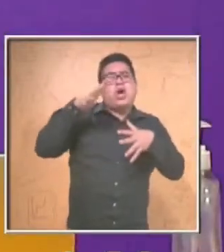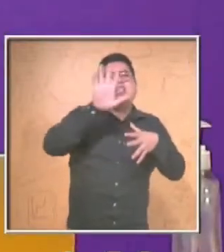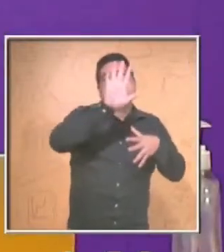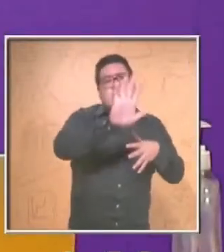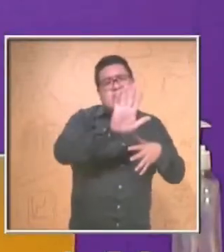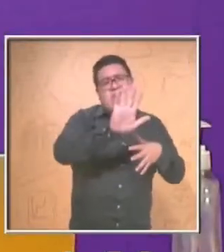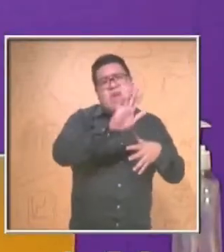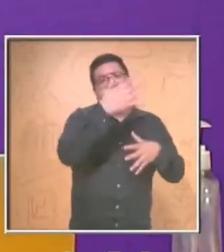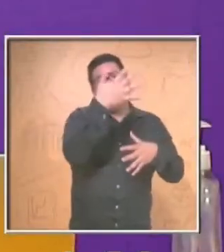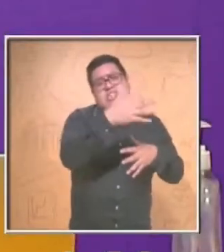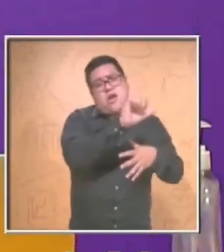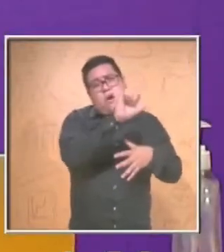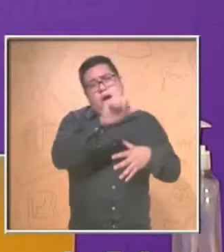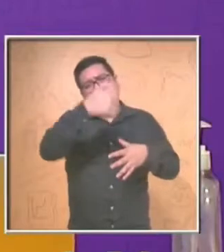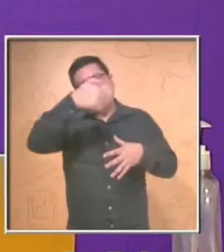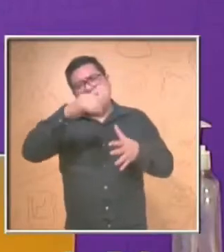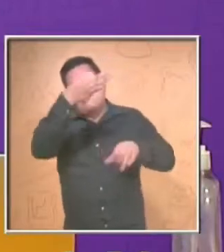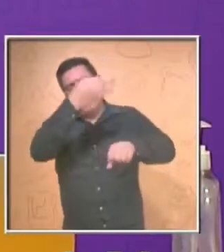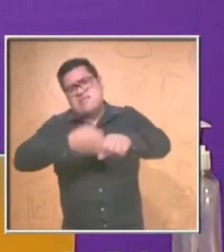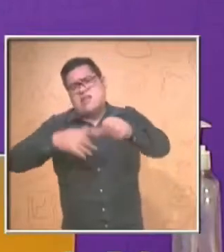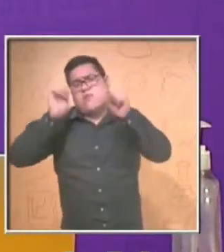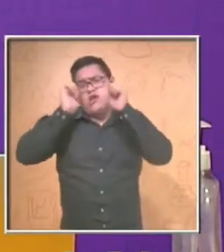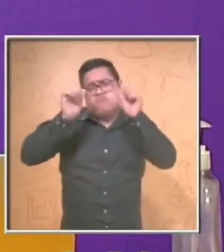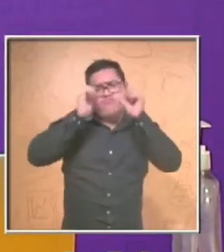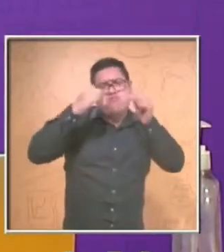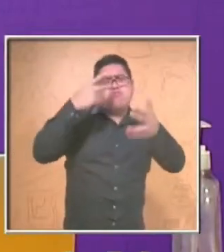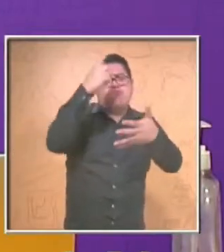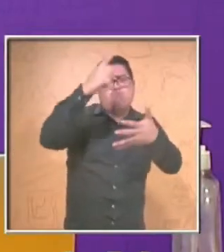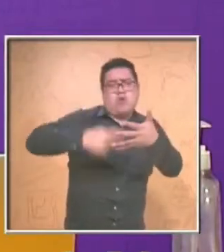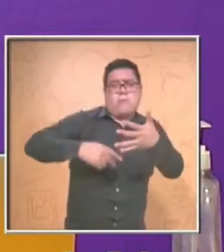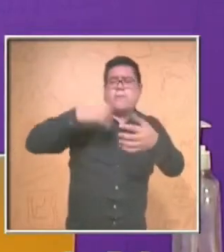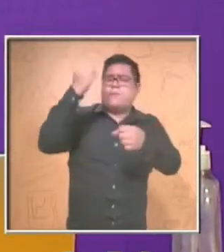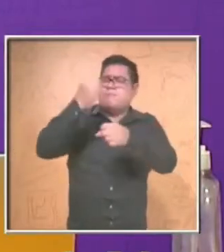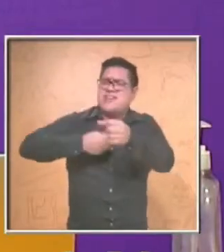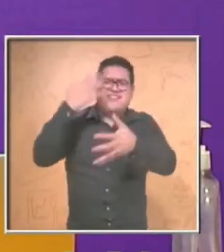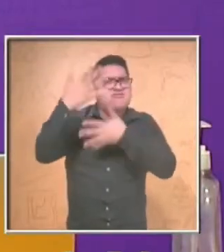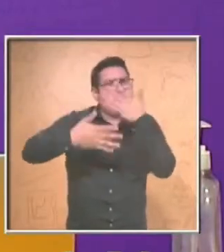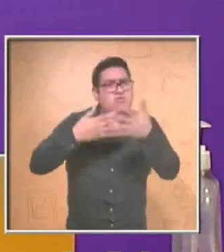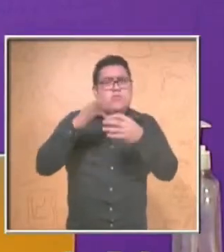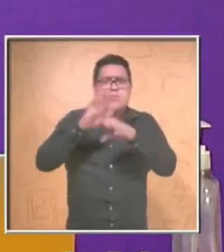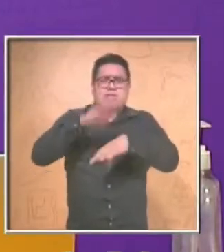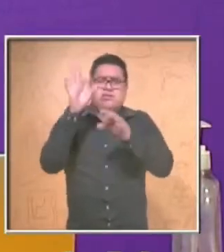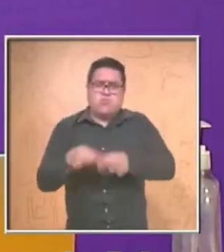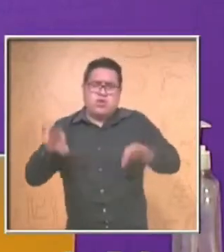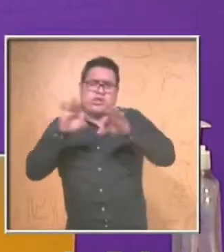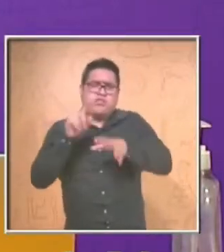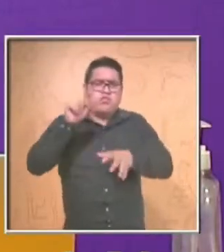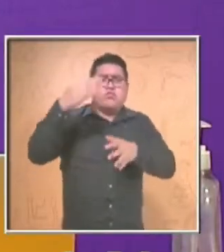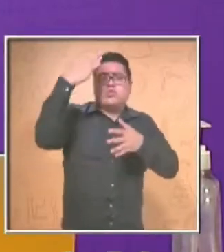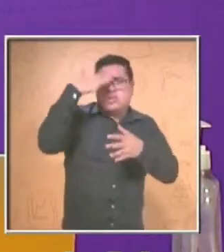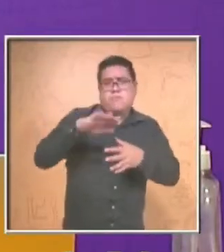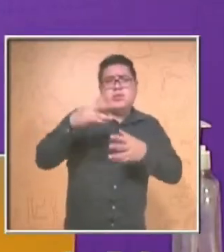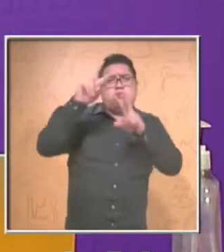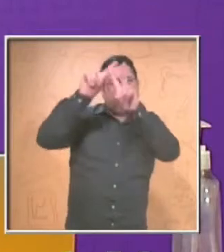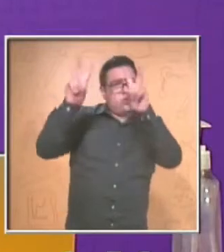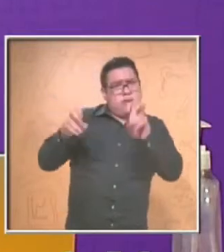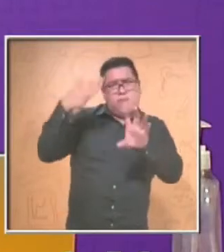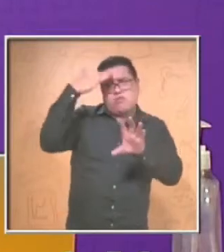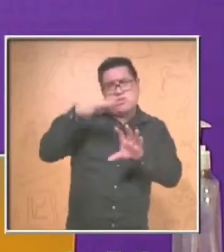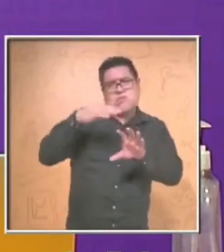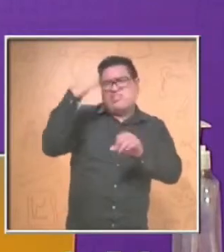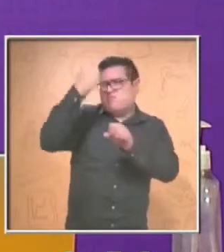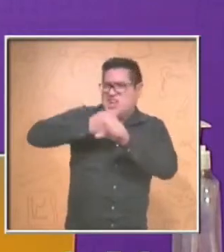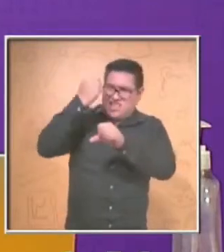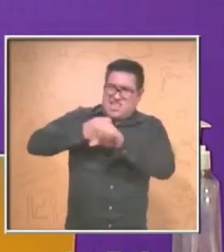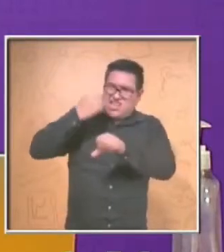5 de la tarde y las 6, para que estés pendiente del programa, porque lo más valioso de esto es que veas los temas que estamos repasando y